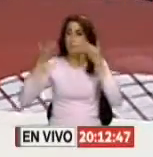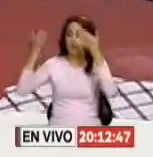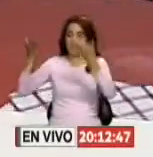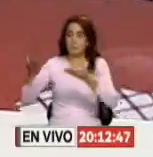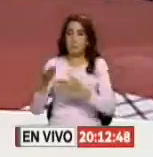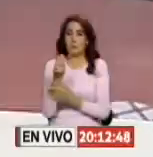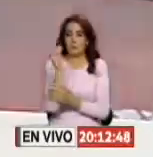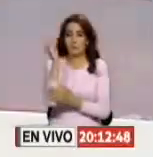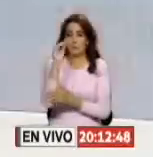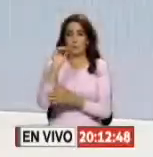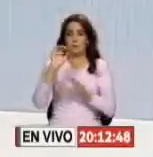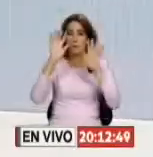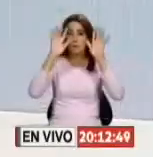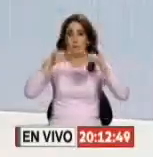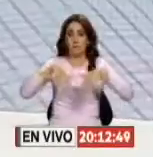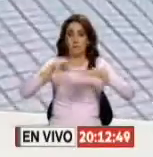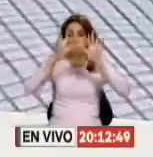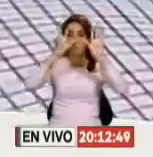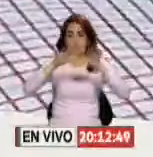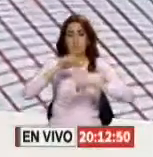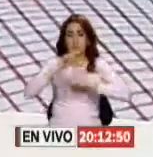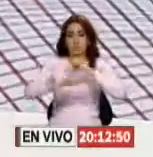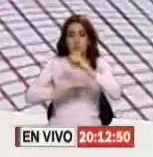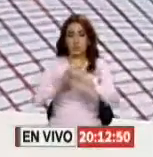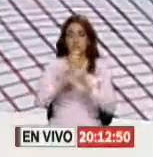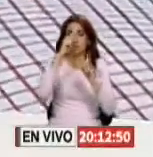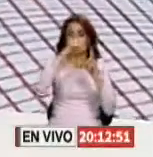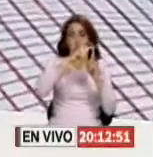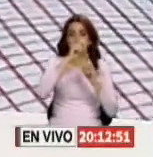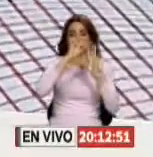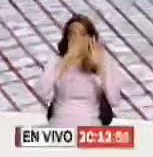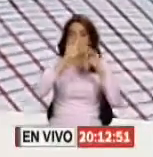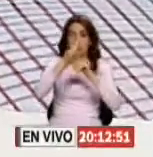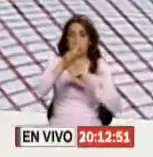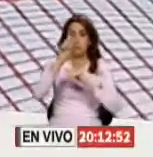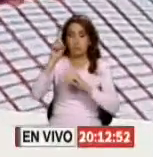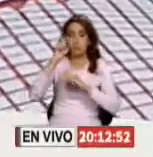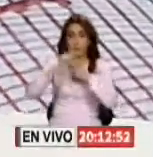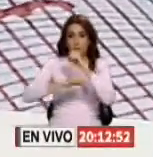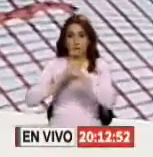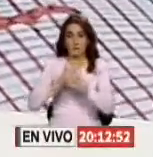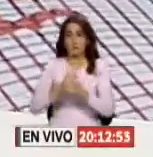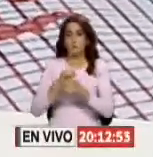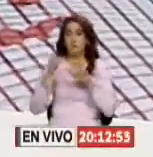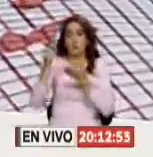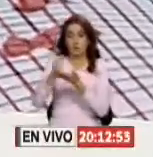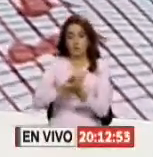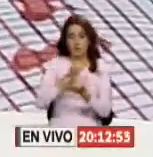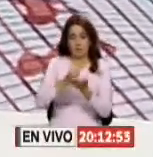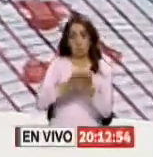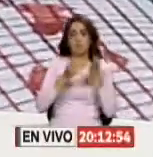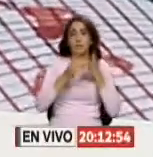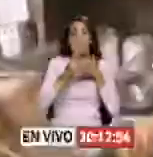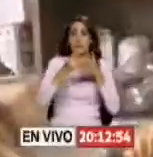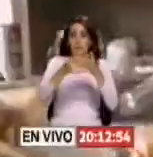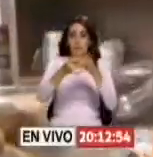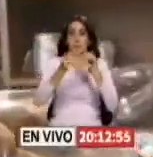los 18 y los 29 años de edad créditos para nuevos negocios, además de acompañamiento y capacitación.